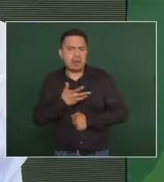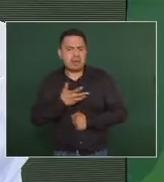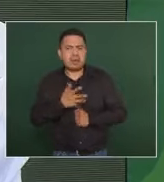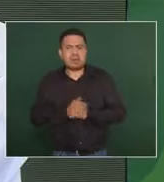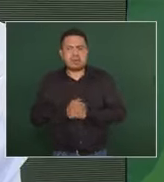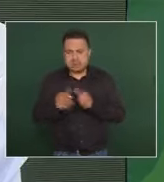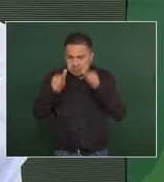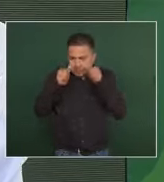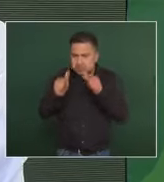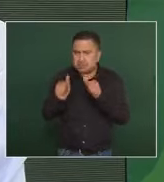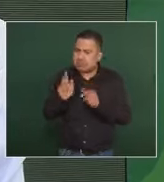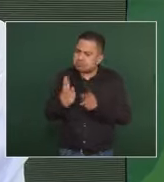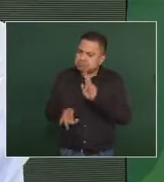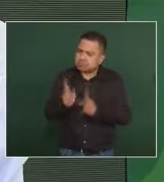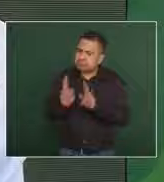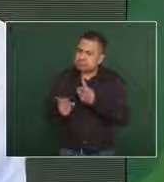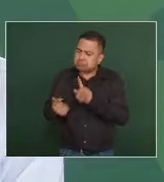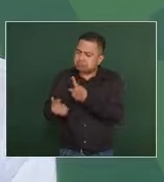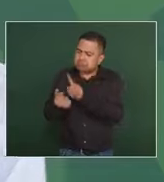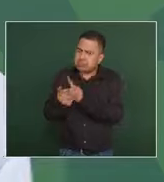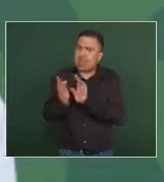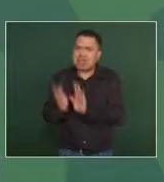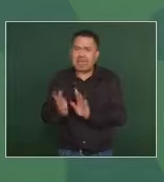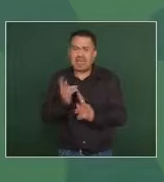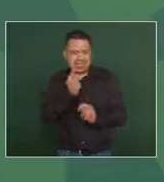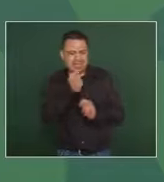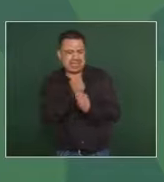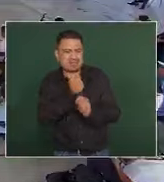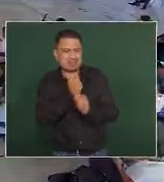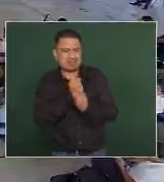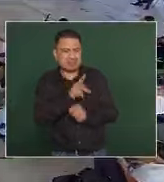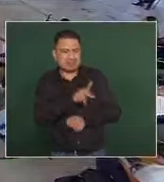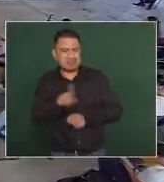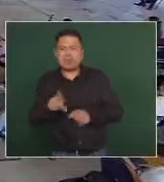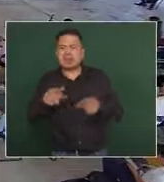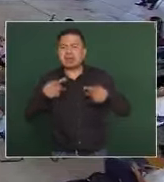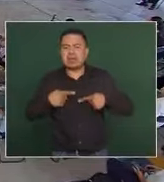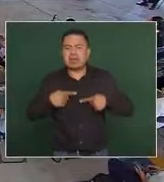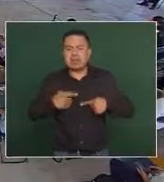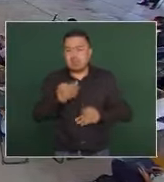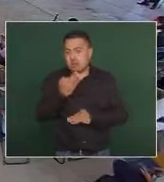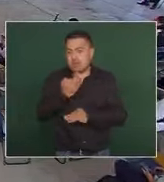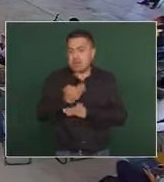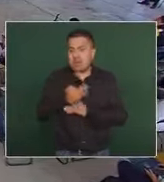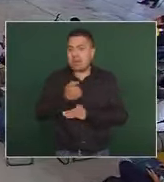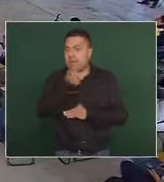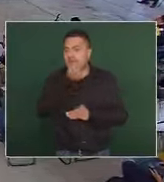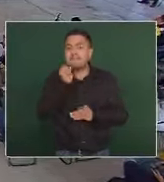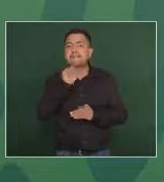Se ha tenido pláticas con ellos, con los transportistas, y se les están